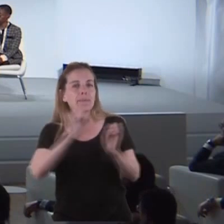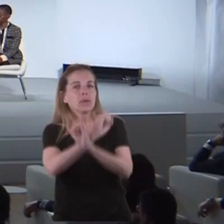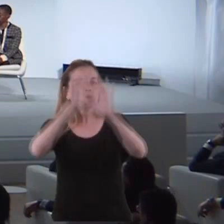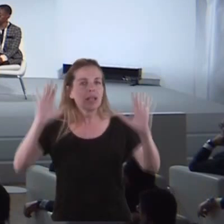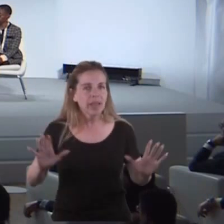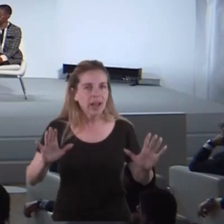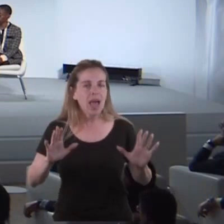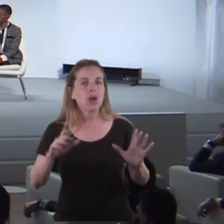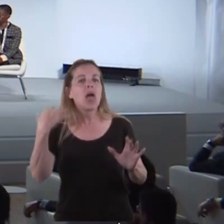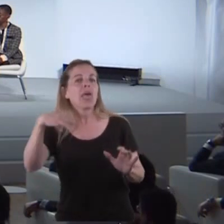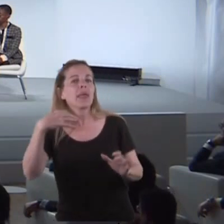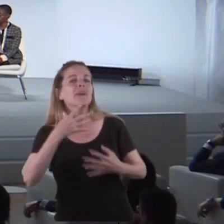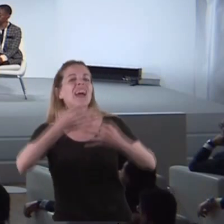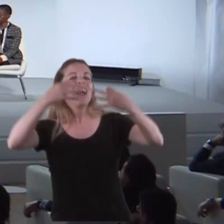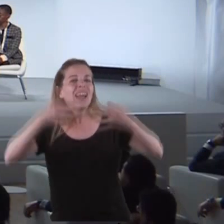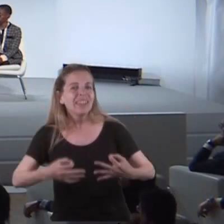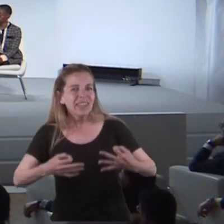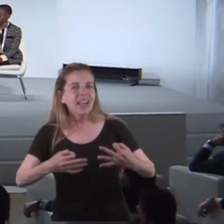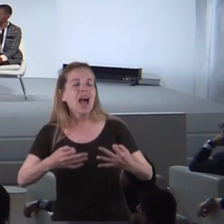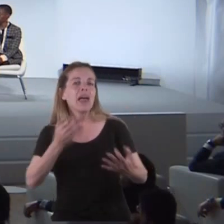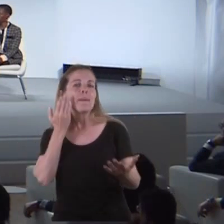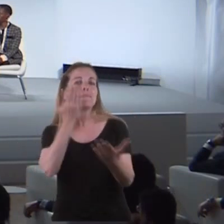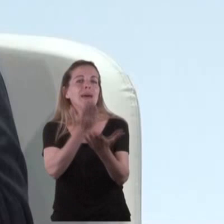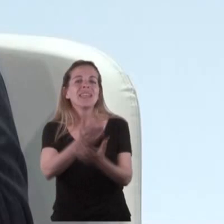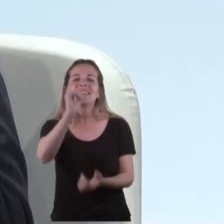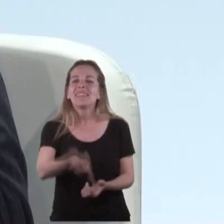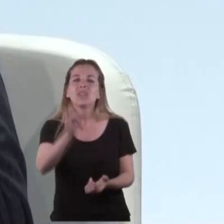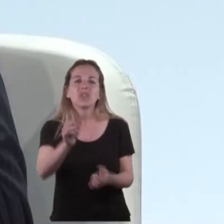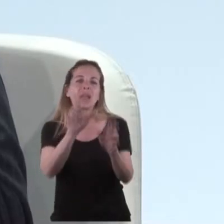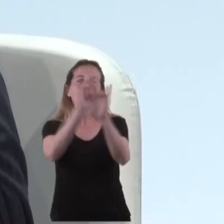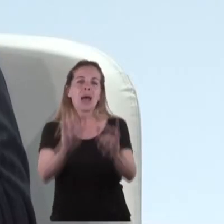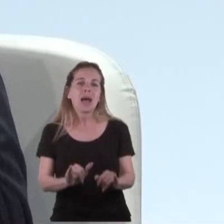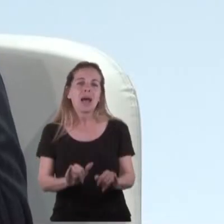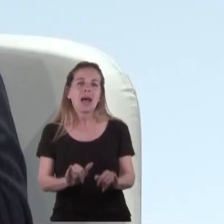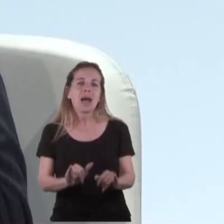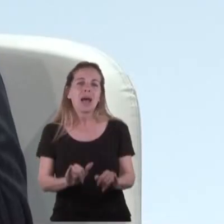claros tenemos el imperativo ético de reclamar La Paz